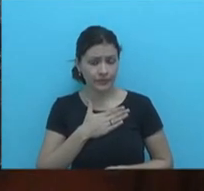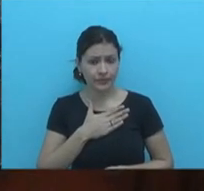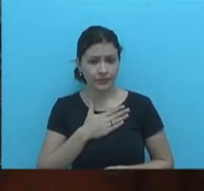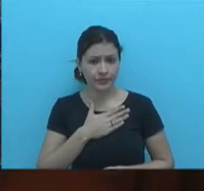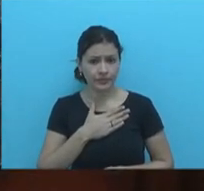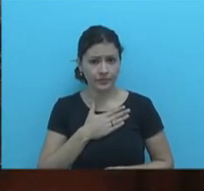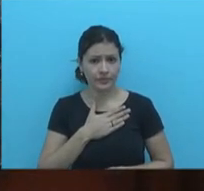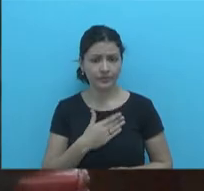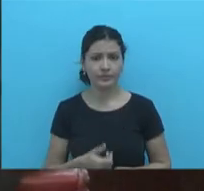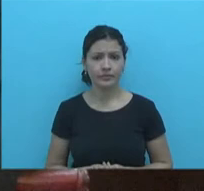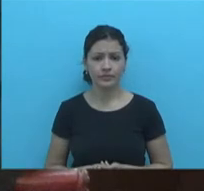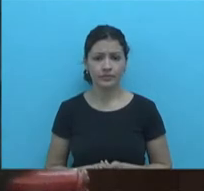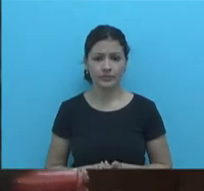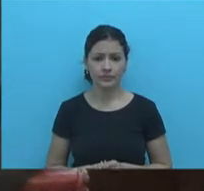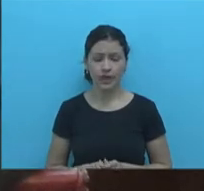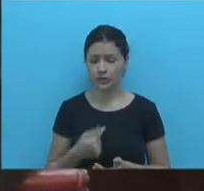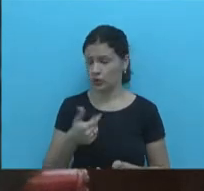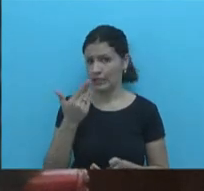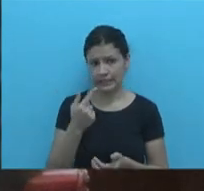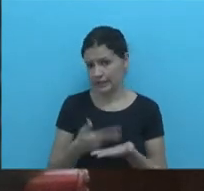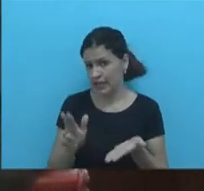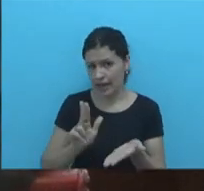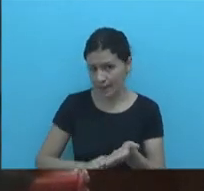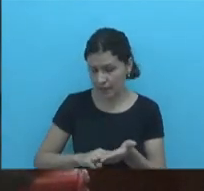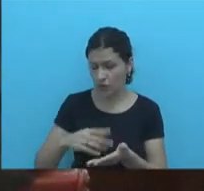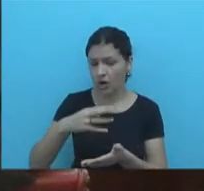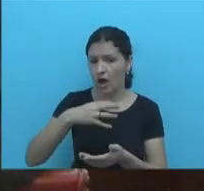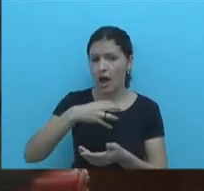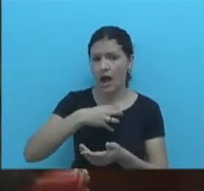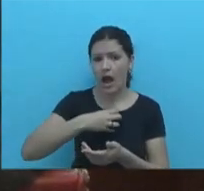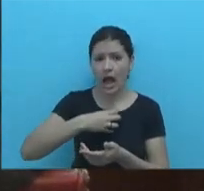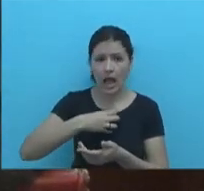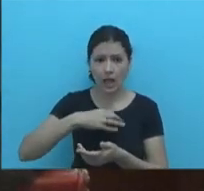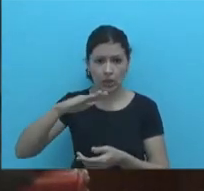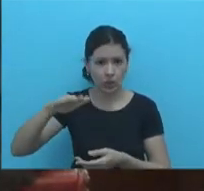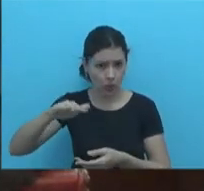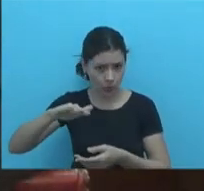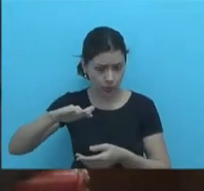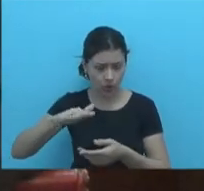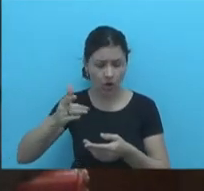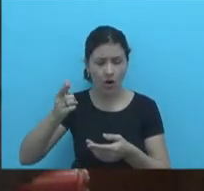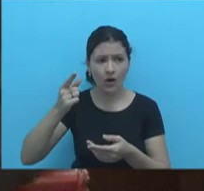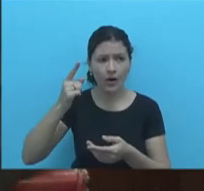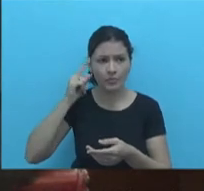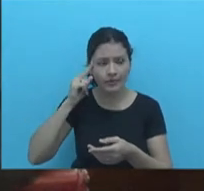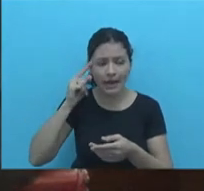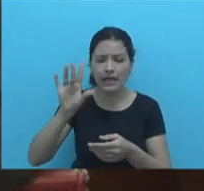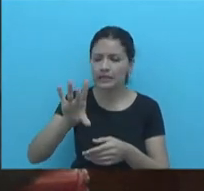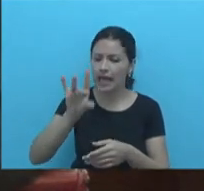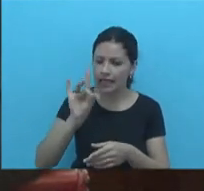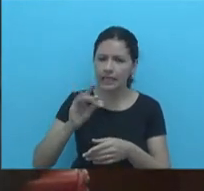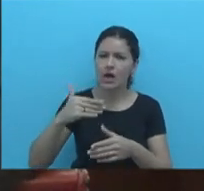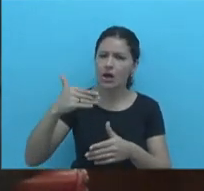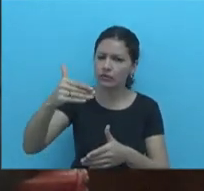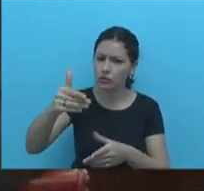que, como había dicho antes, el alumno se sienta conforme, que deje su lugar a otro para que pueda ingresar y que